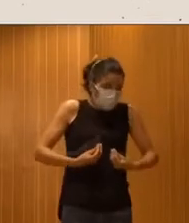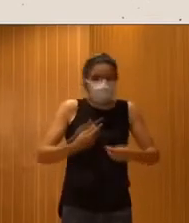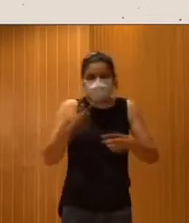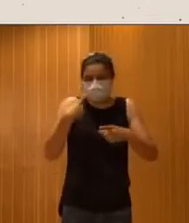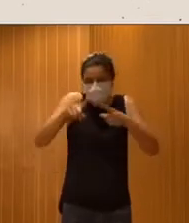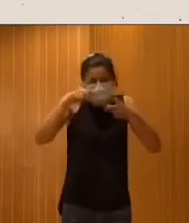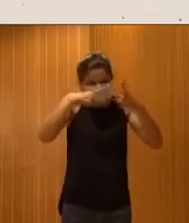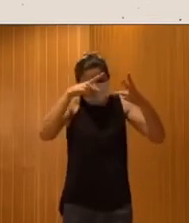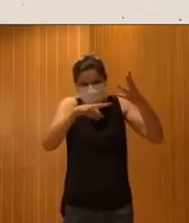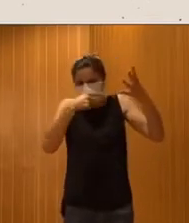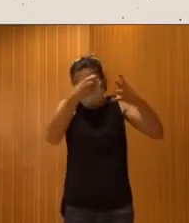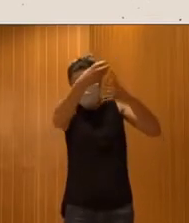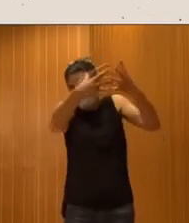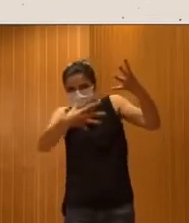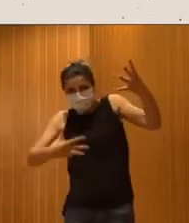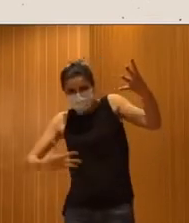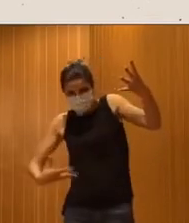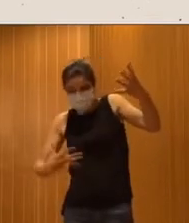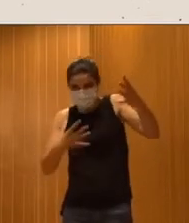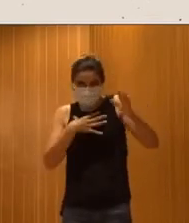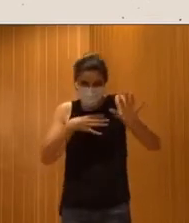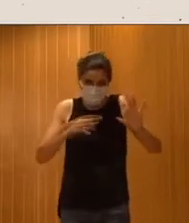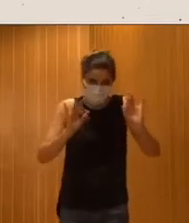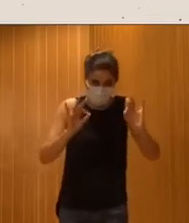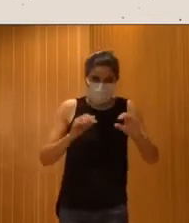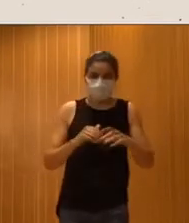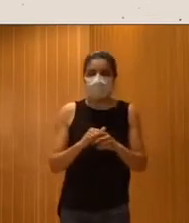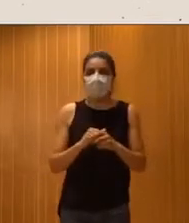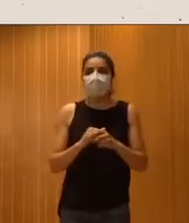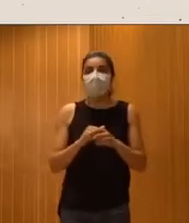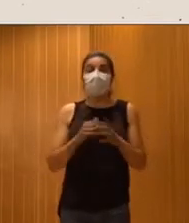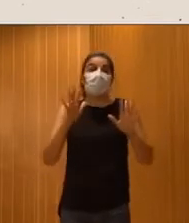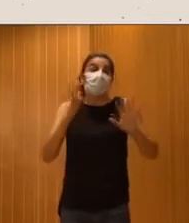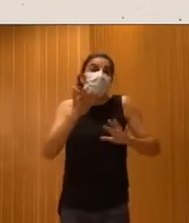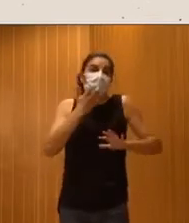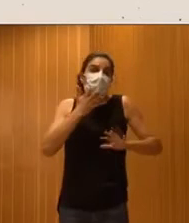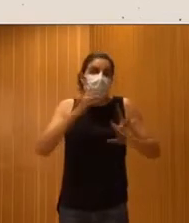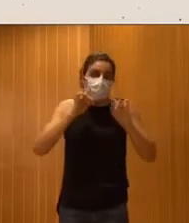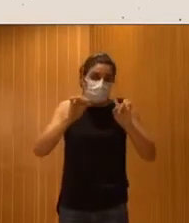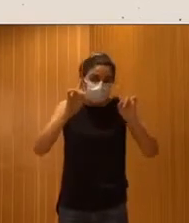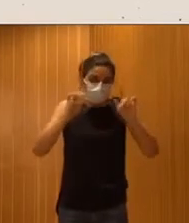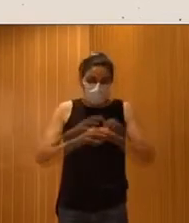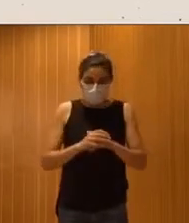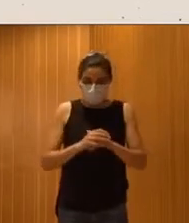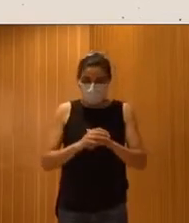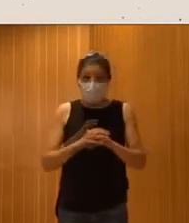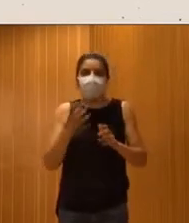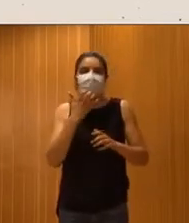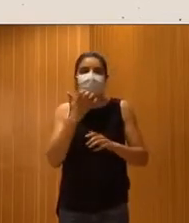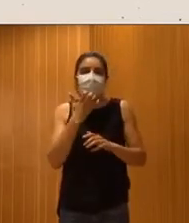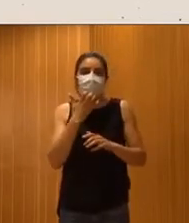Depresión, etcétera, ¿no? O sea que Cummings, bueno, lo tiene más o menos limitado, pero si te vas, por ejemplo, a las